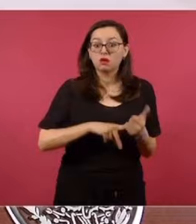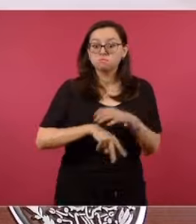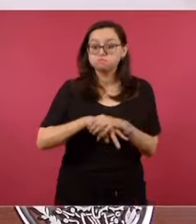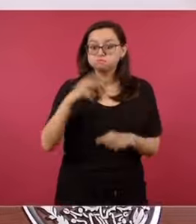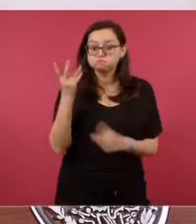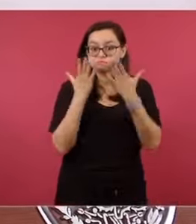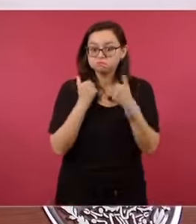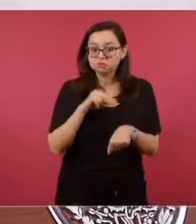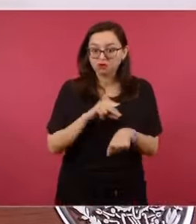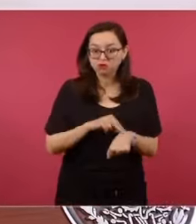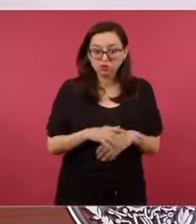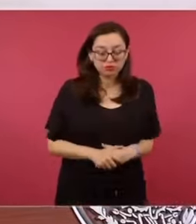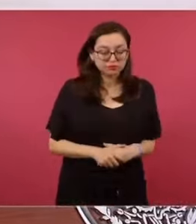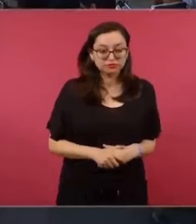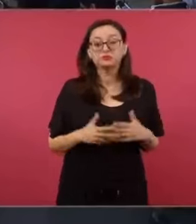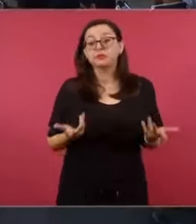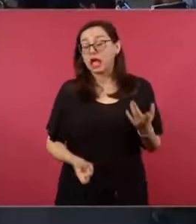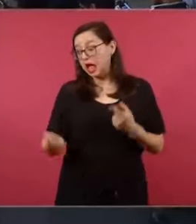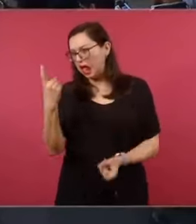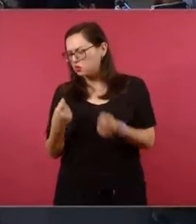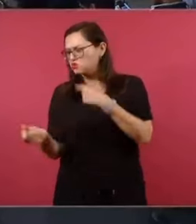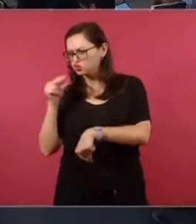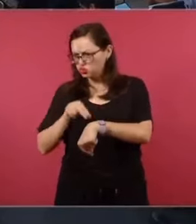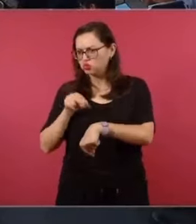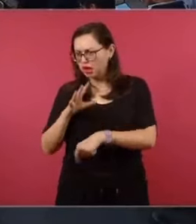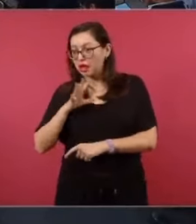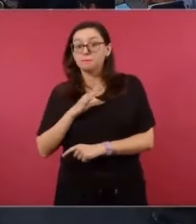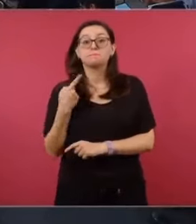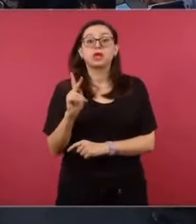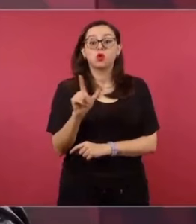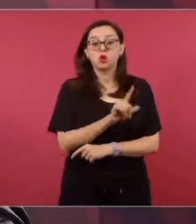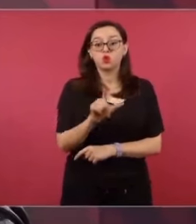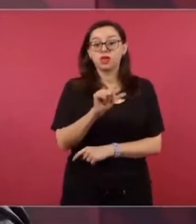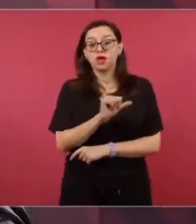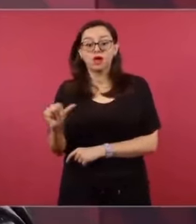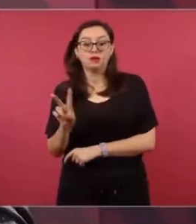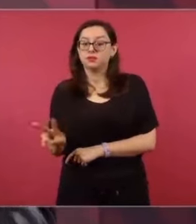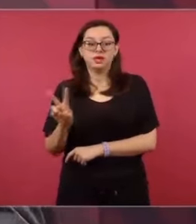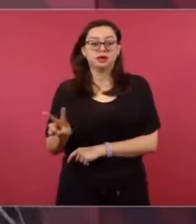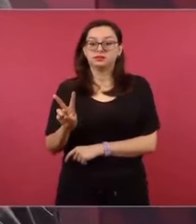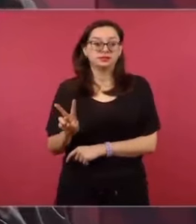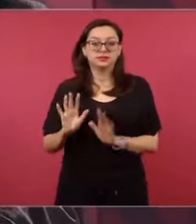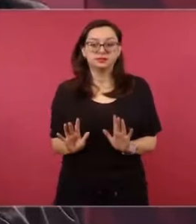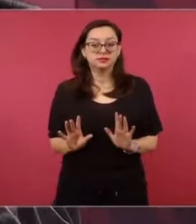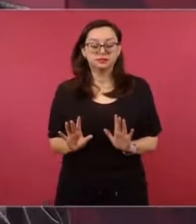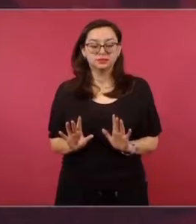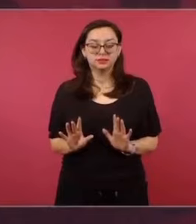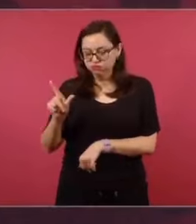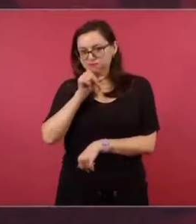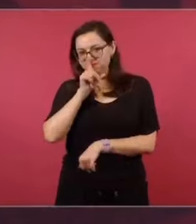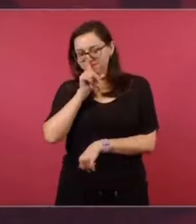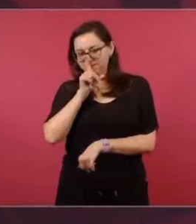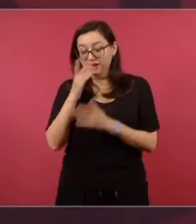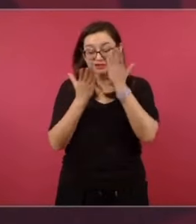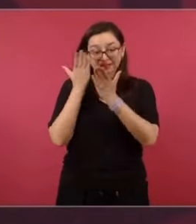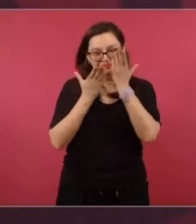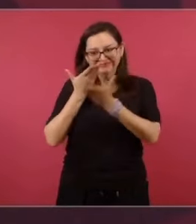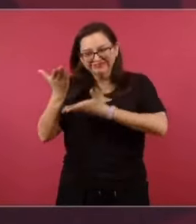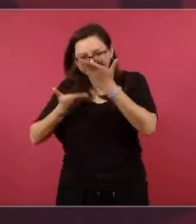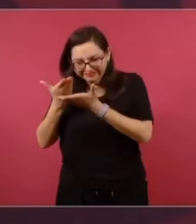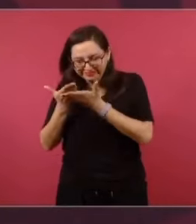y donde había médico era de lunes a viernes, por lo general, médicos que iban a hacer servicio social.